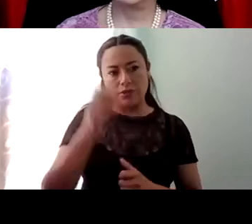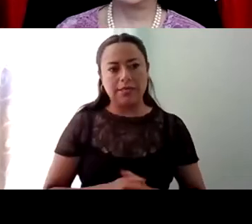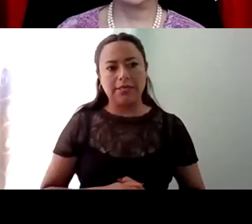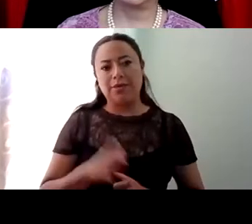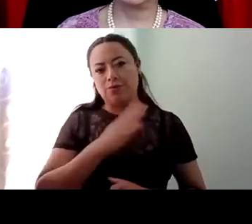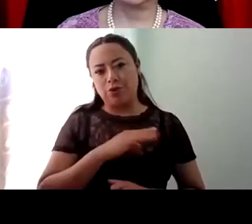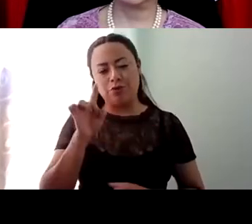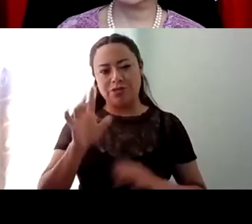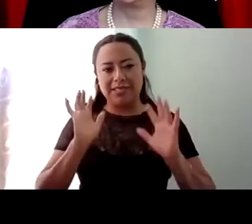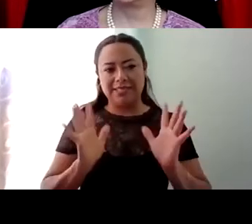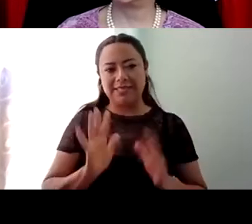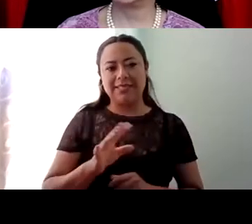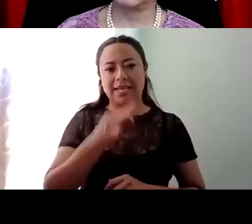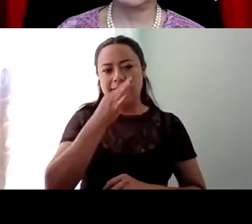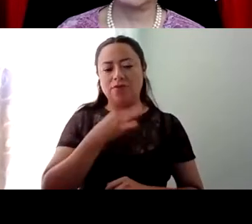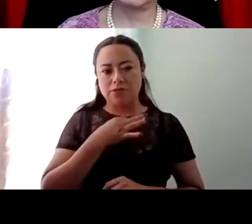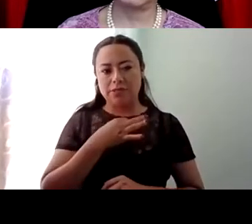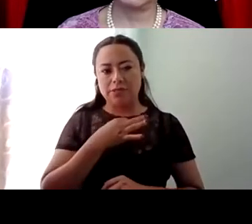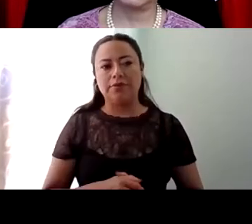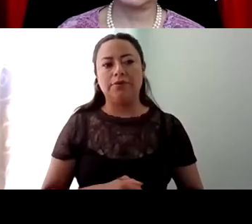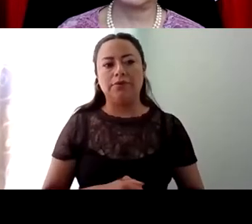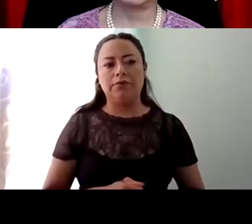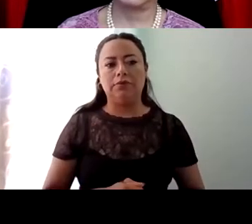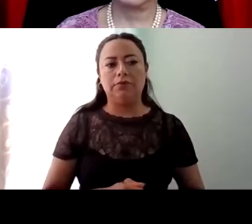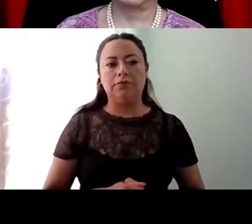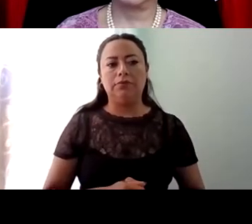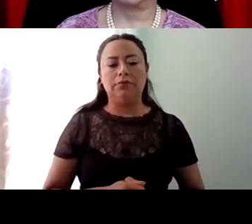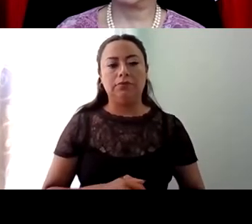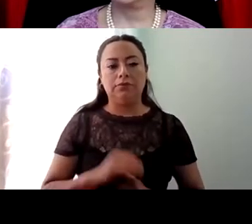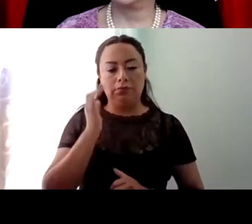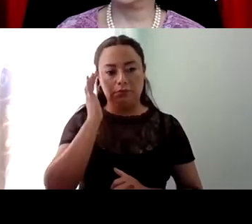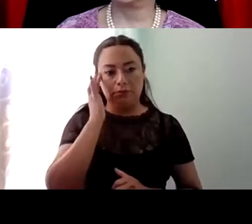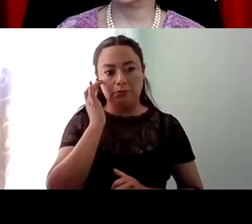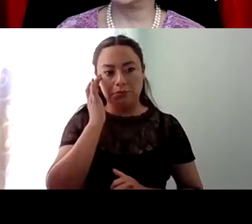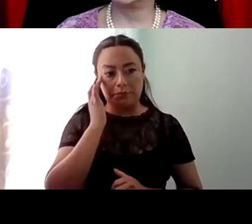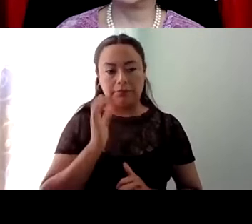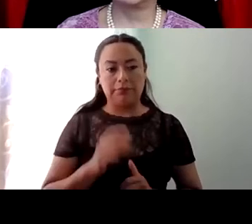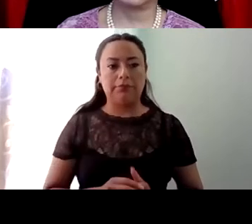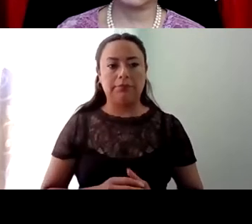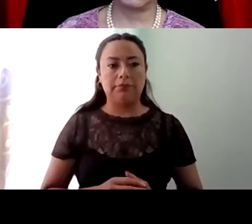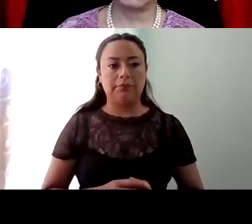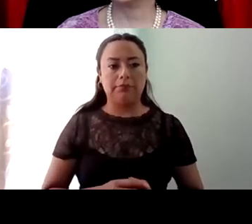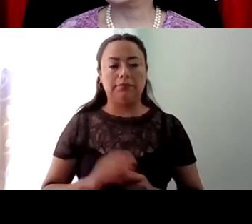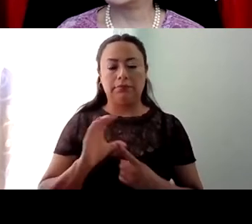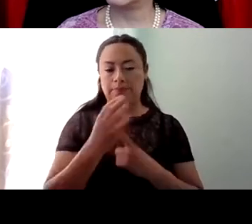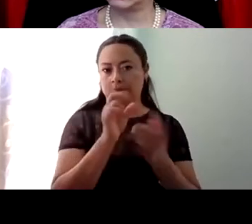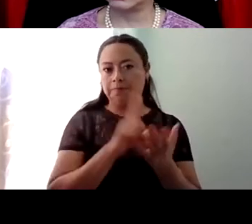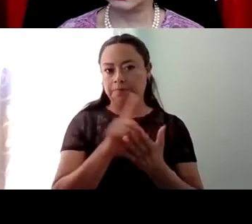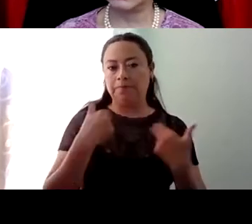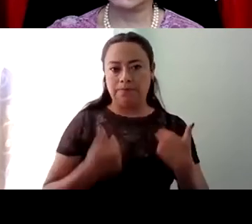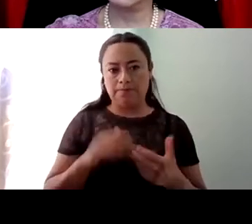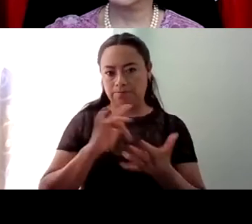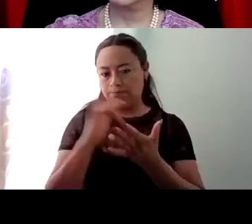dijo, sus principales aportaciones me parecen muy interesantes en la Comisión de Derechos Humanos. Agradezco